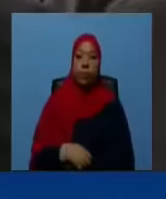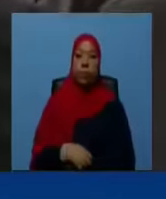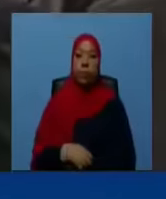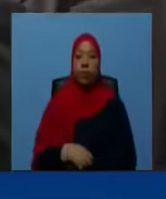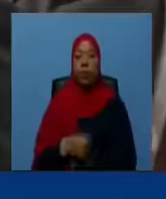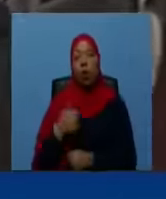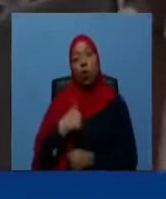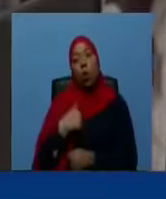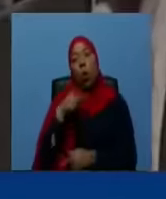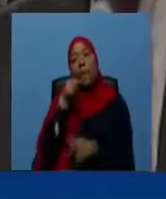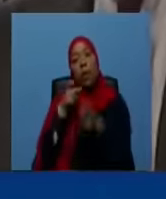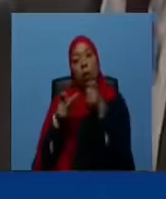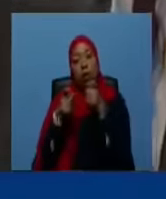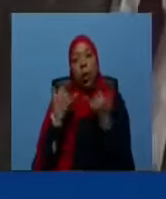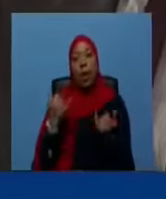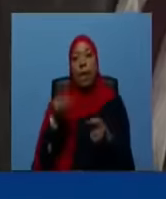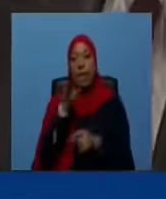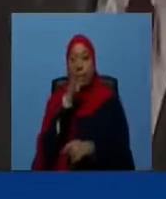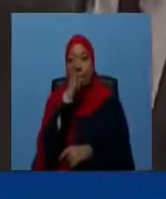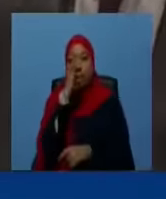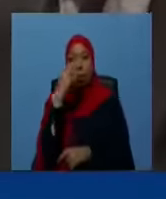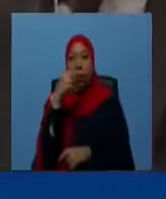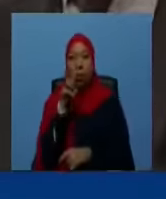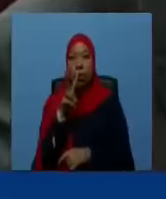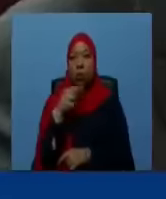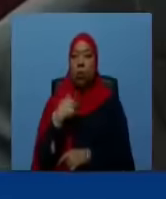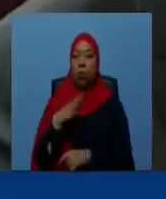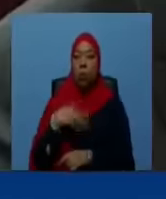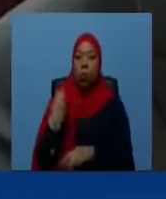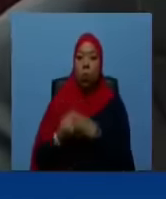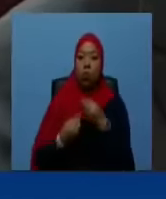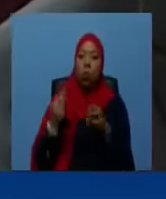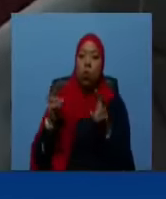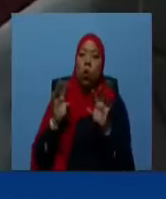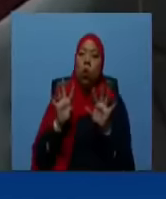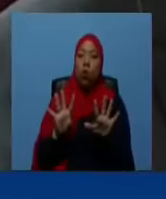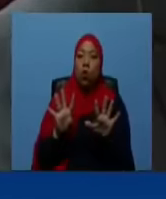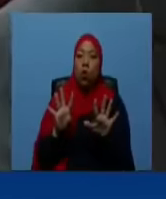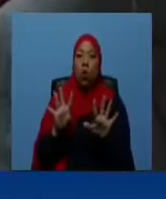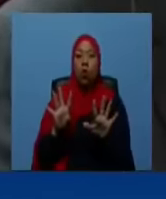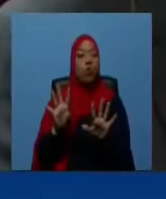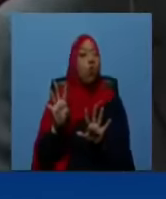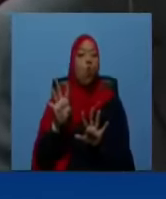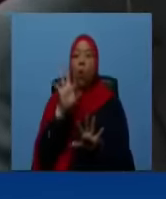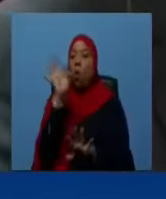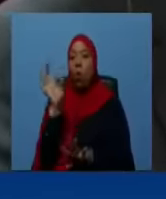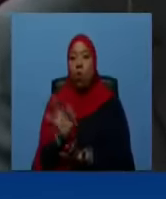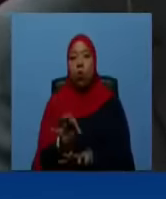Yo le pregunté al presidente del Banco Central, ¿pudiera yo decir que creció 9%? No, presidente.